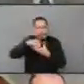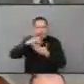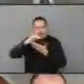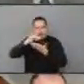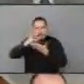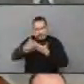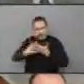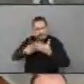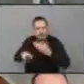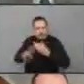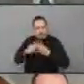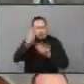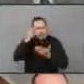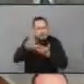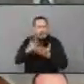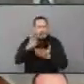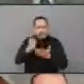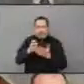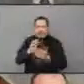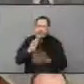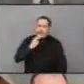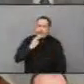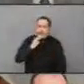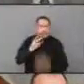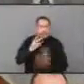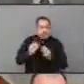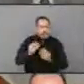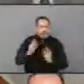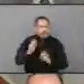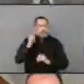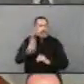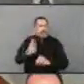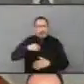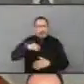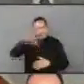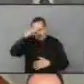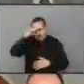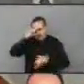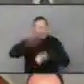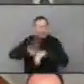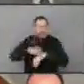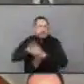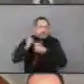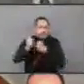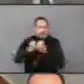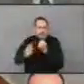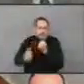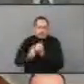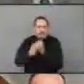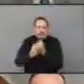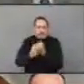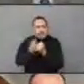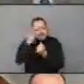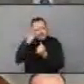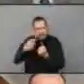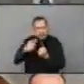respecto. Creo que abona, creo que le da mayor sostenimiento